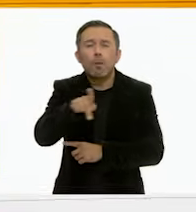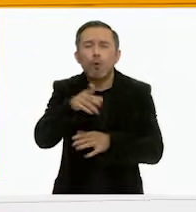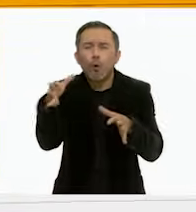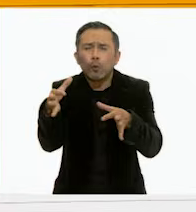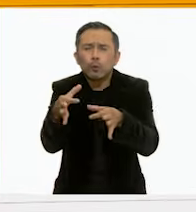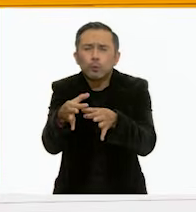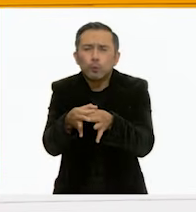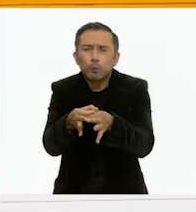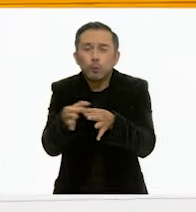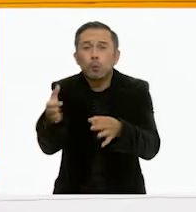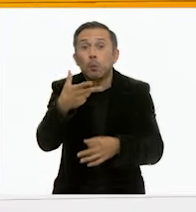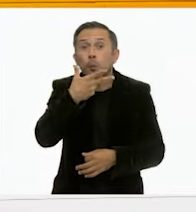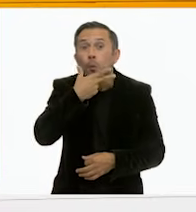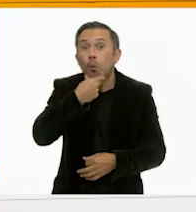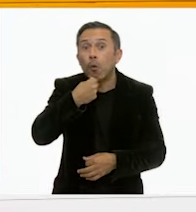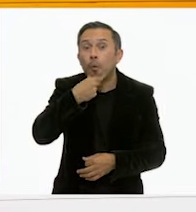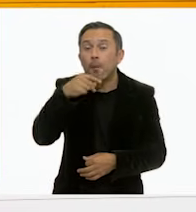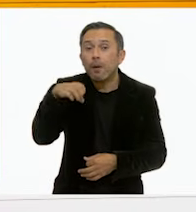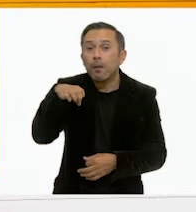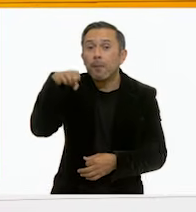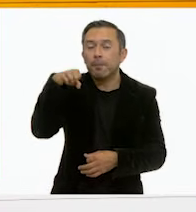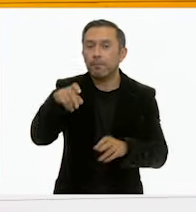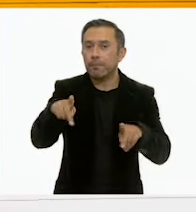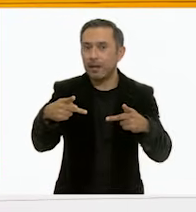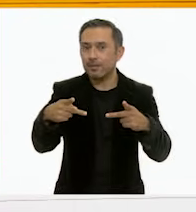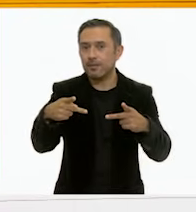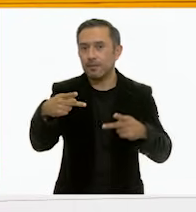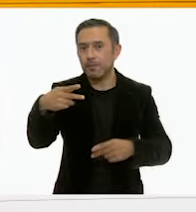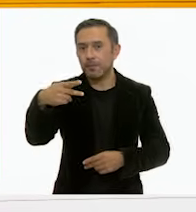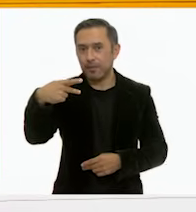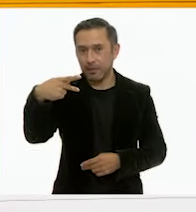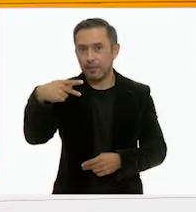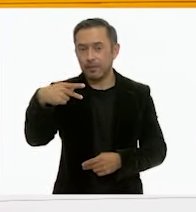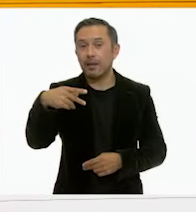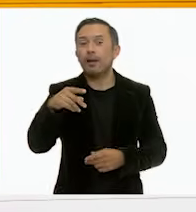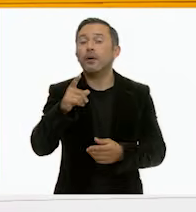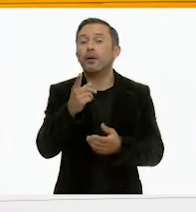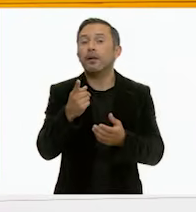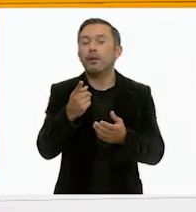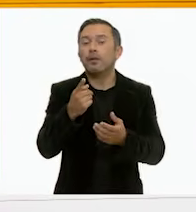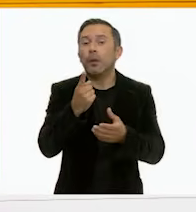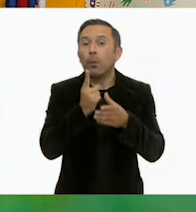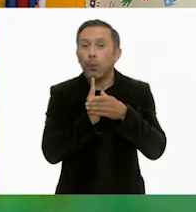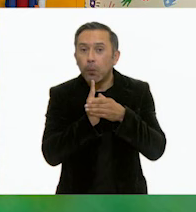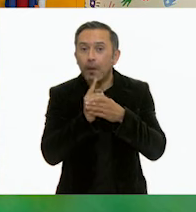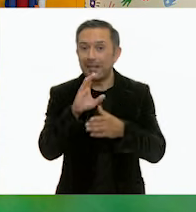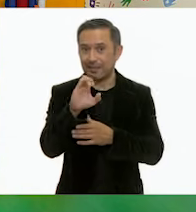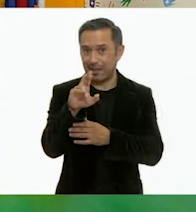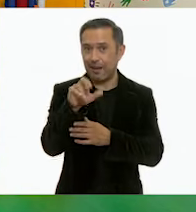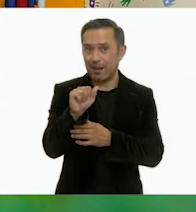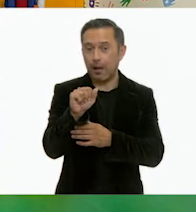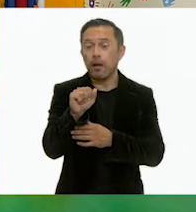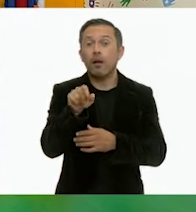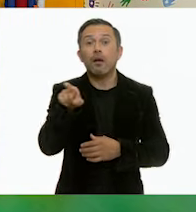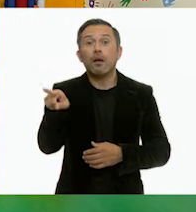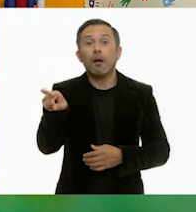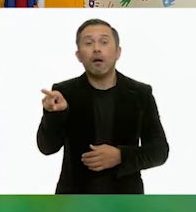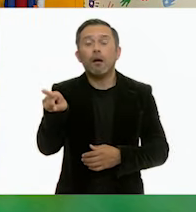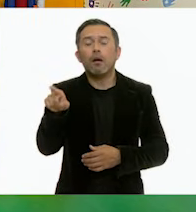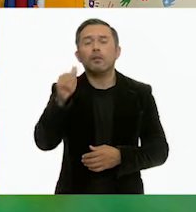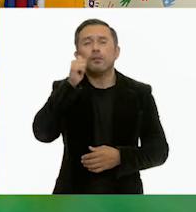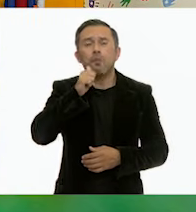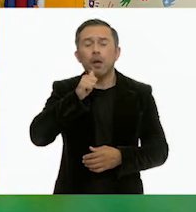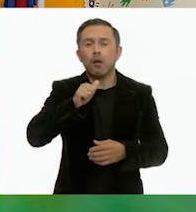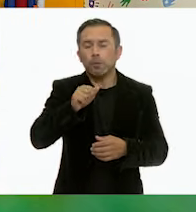un señor que vendía telas. Este señor ocupaba cucharas